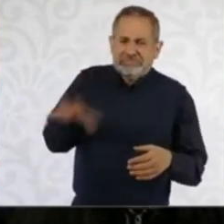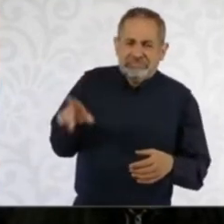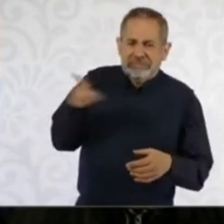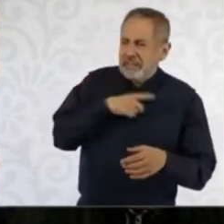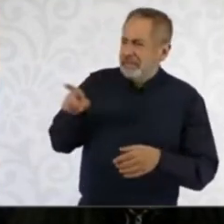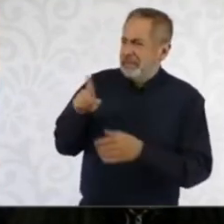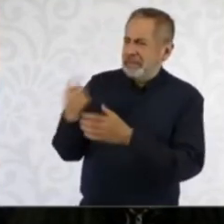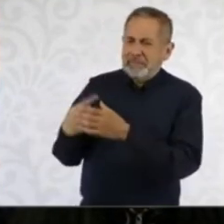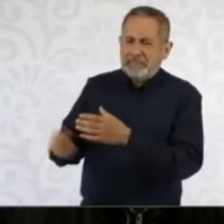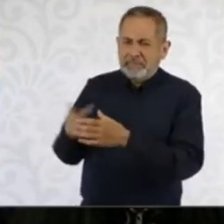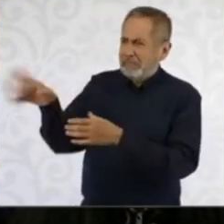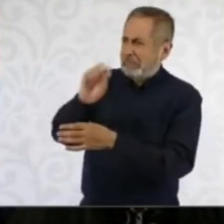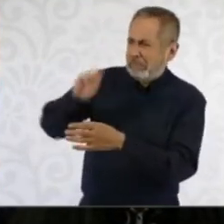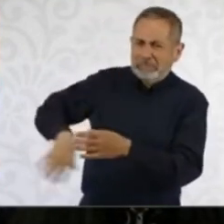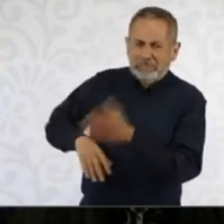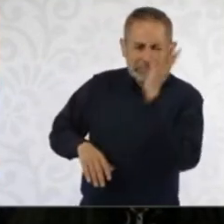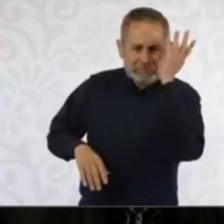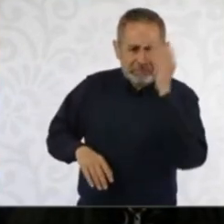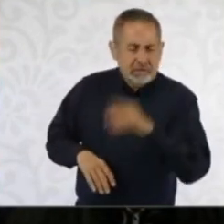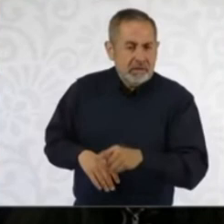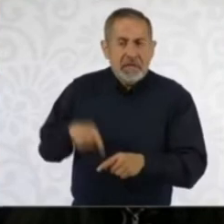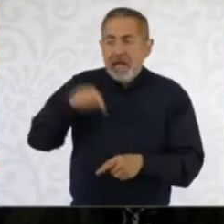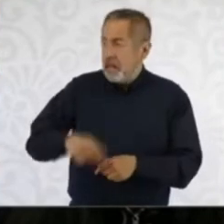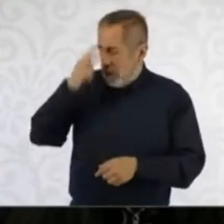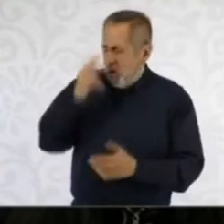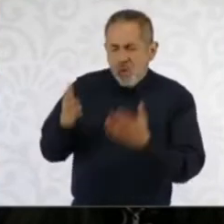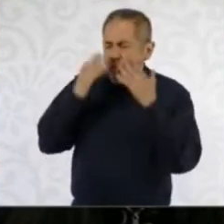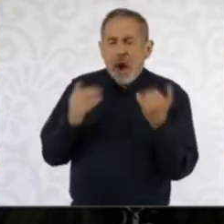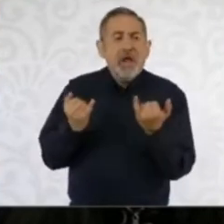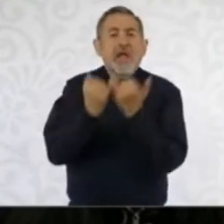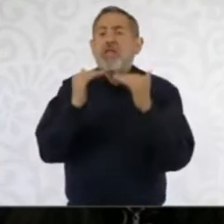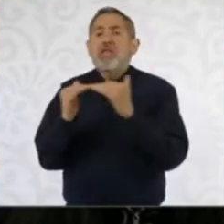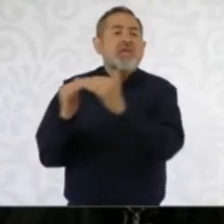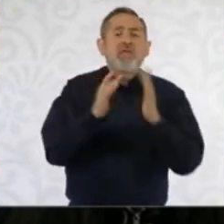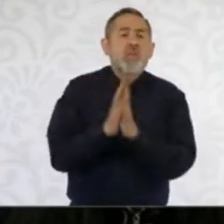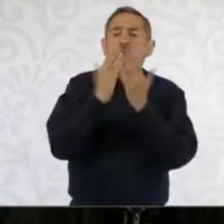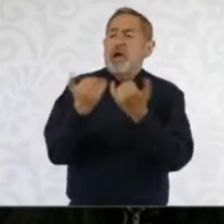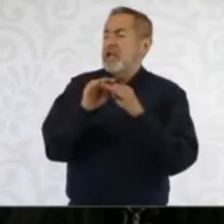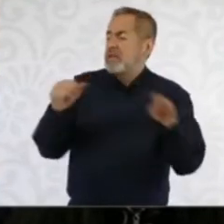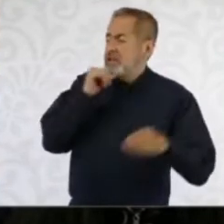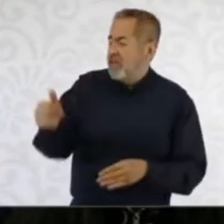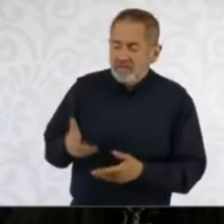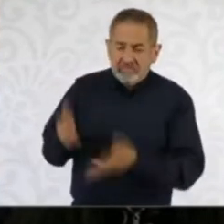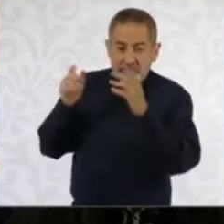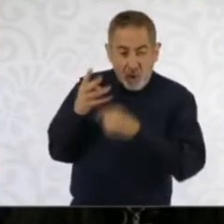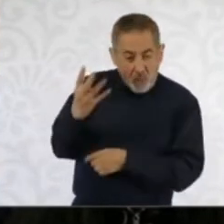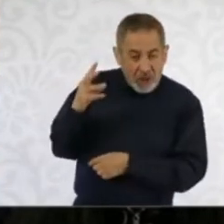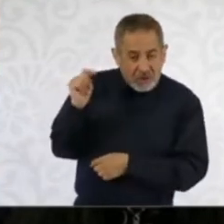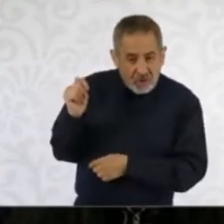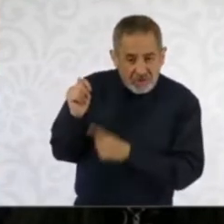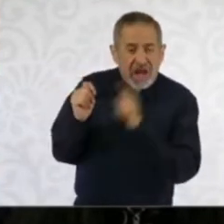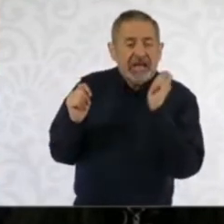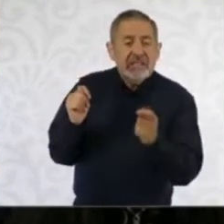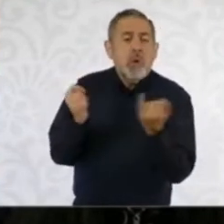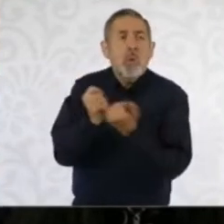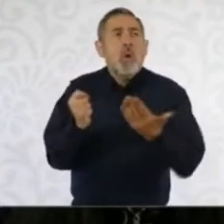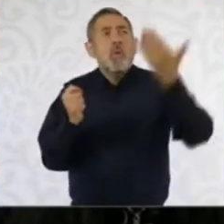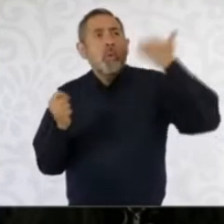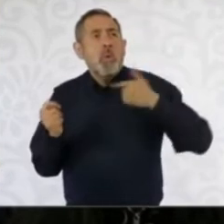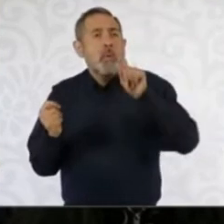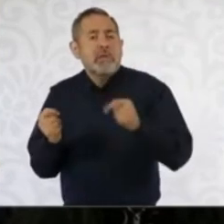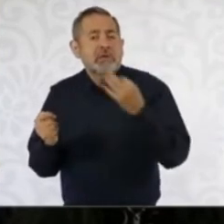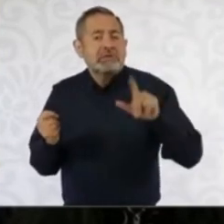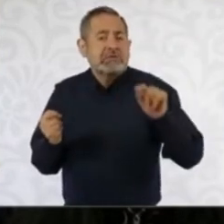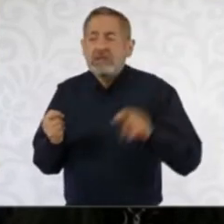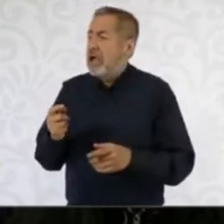También señaló que en México no hay democracia y que con la 4T el país volvió al autoritarismo de los 70. ¿Qué opinión